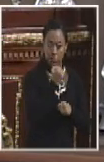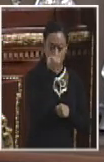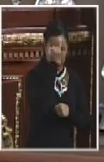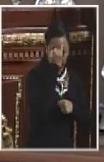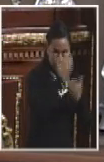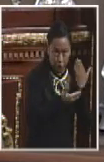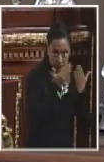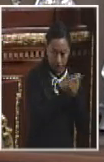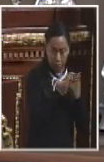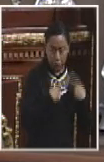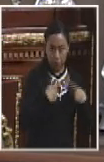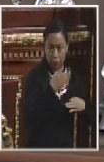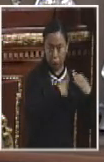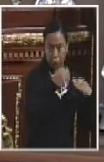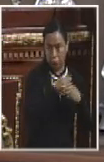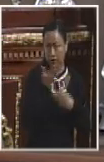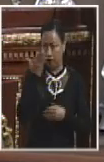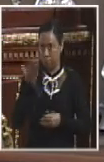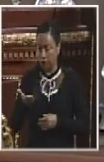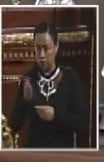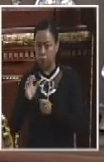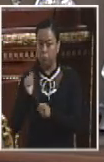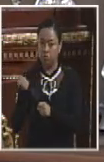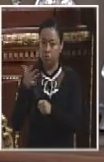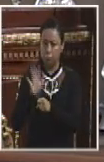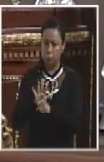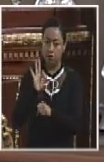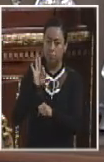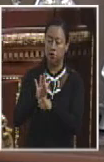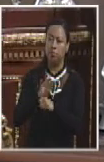la de Administración y Procuración de Justicia.